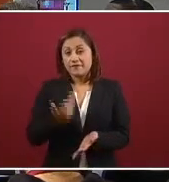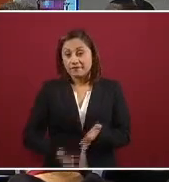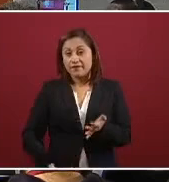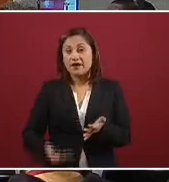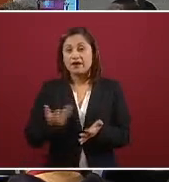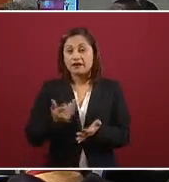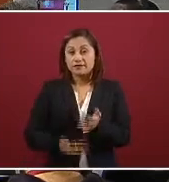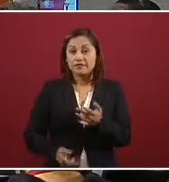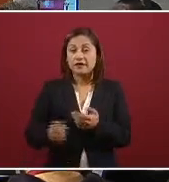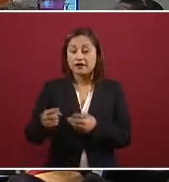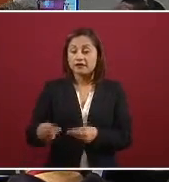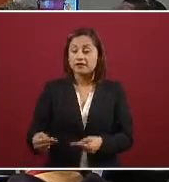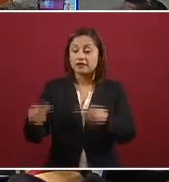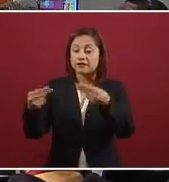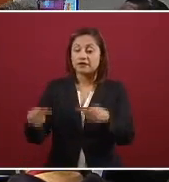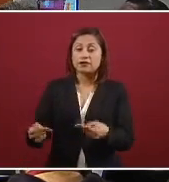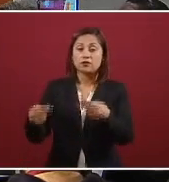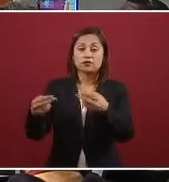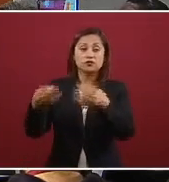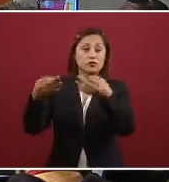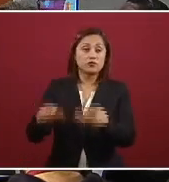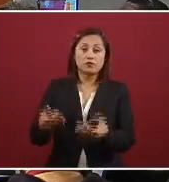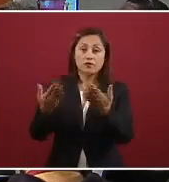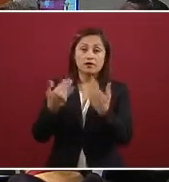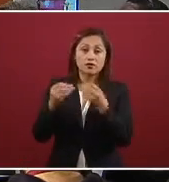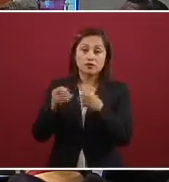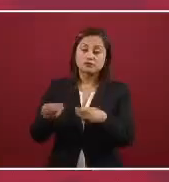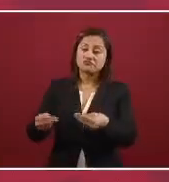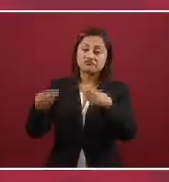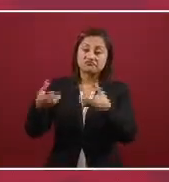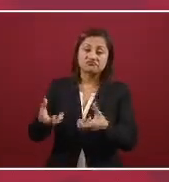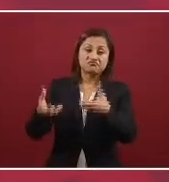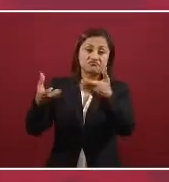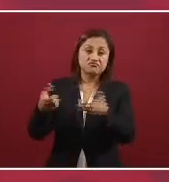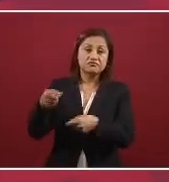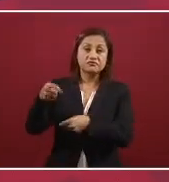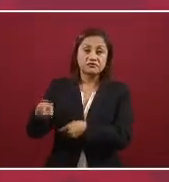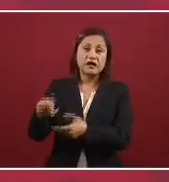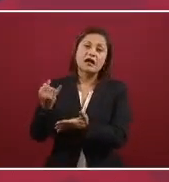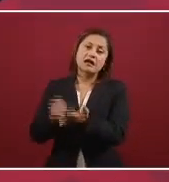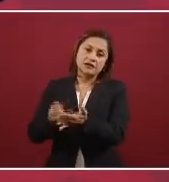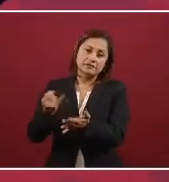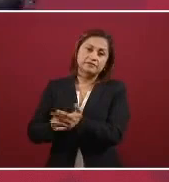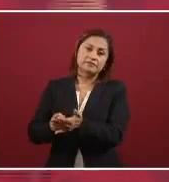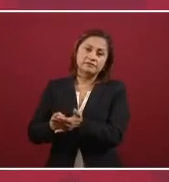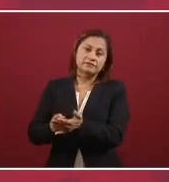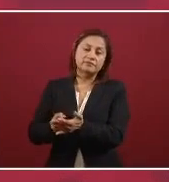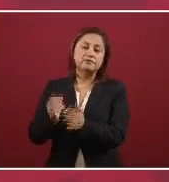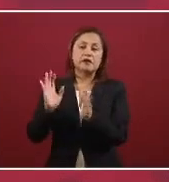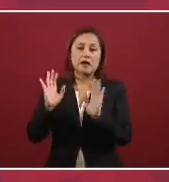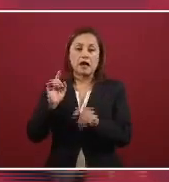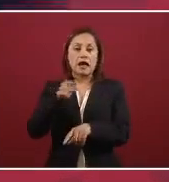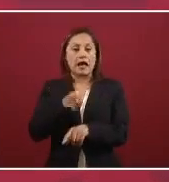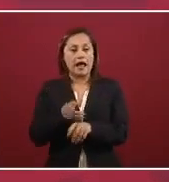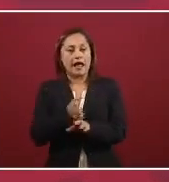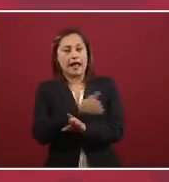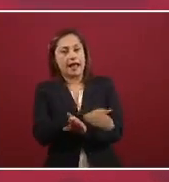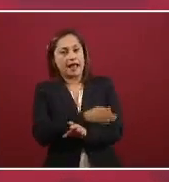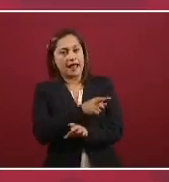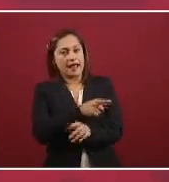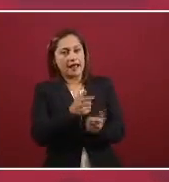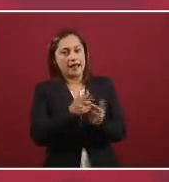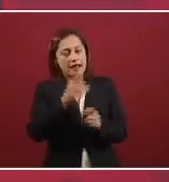informal. Luego, entonces, si se incluye a todos los de la economía informal, con eso aumenta